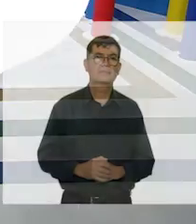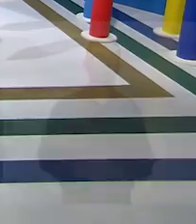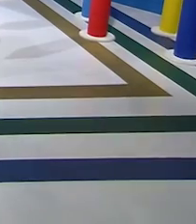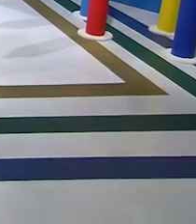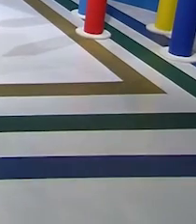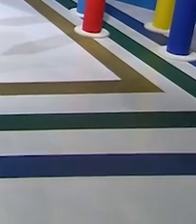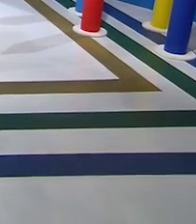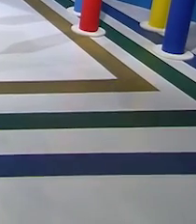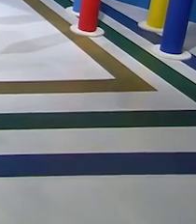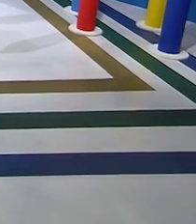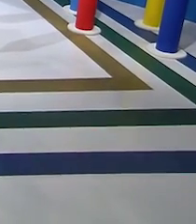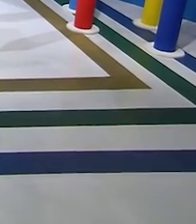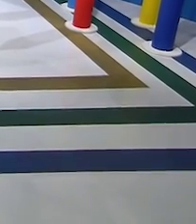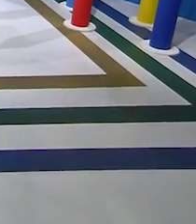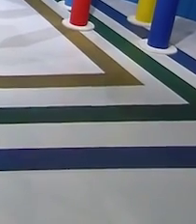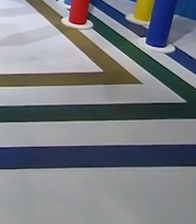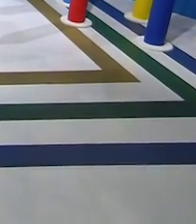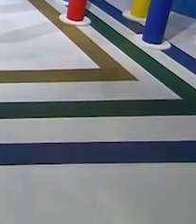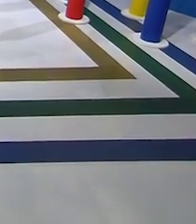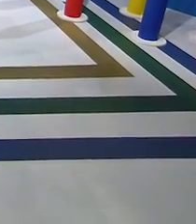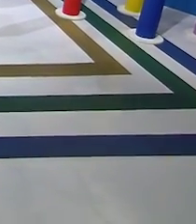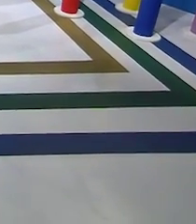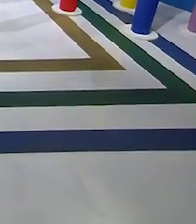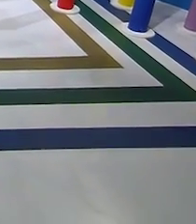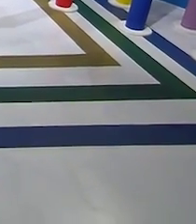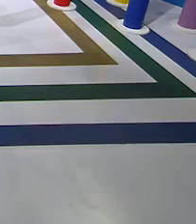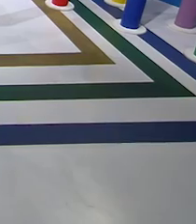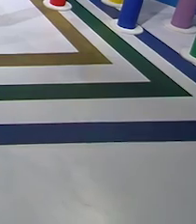aprendeencasa.sep.gov.mx. ¡Nos vemos!